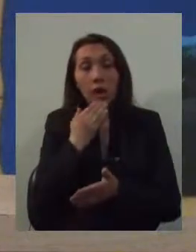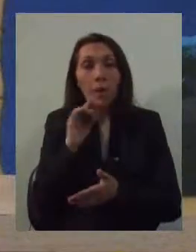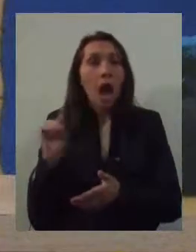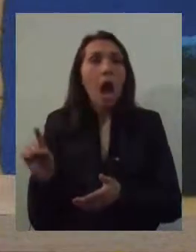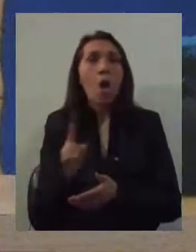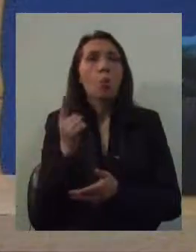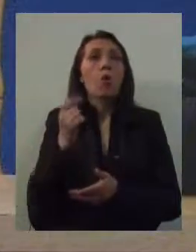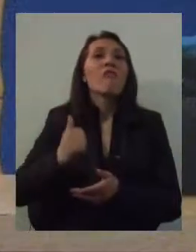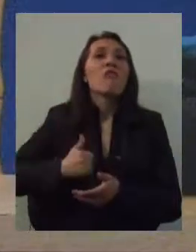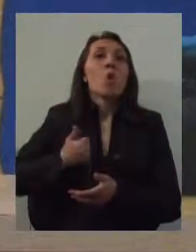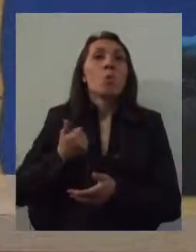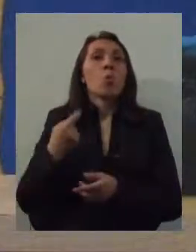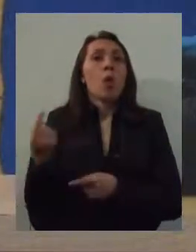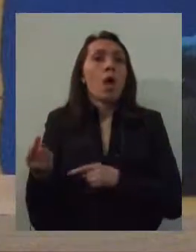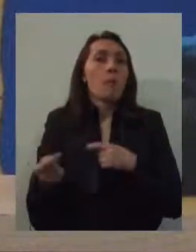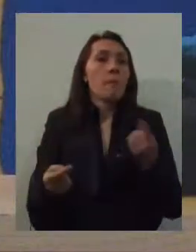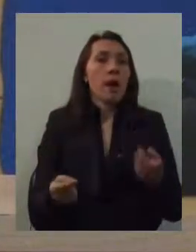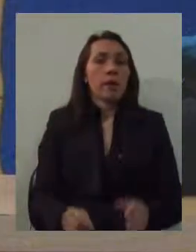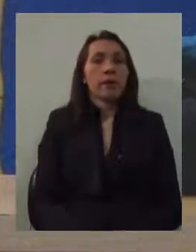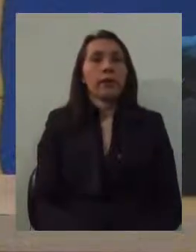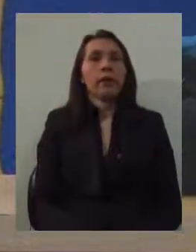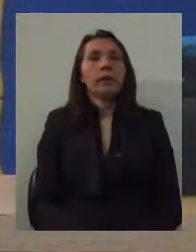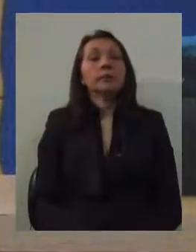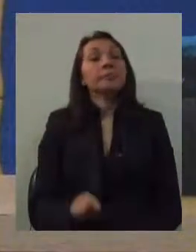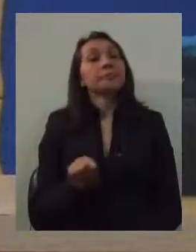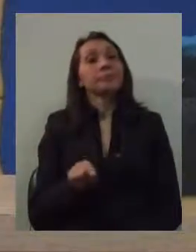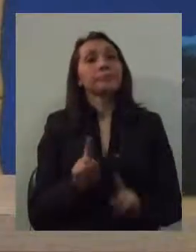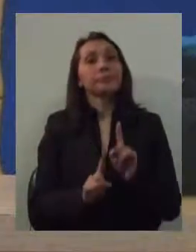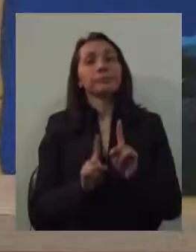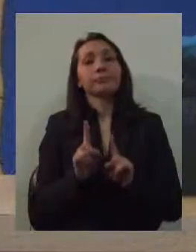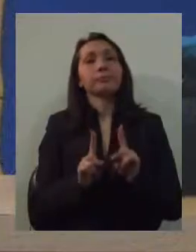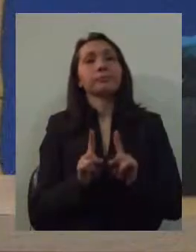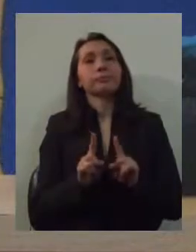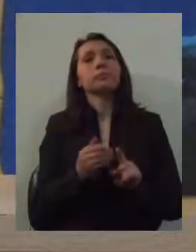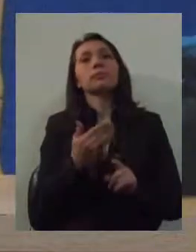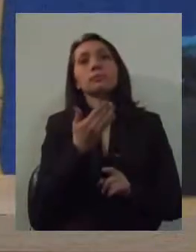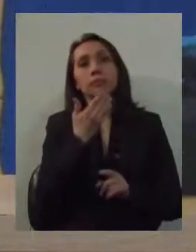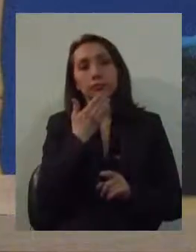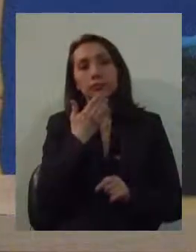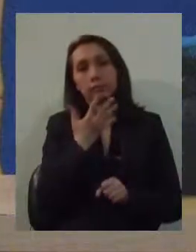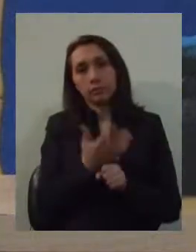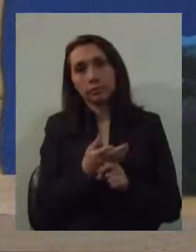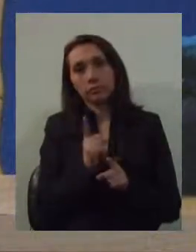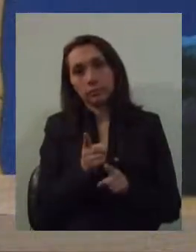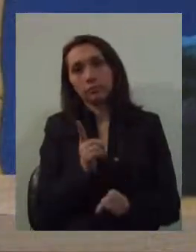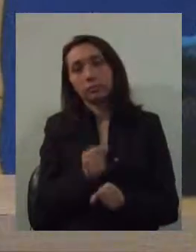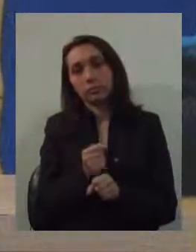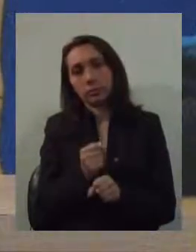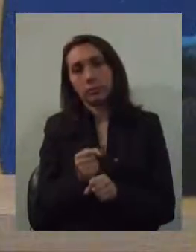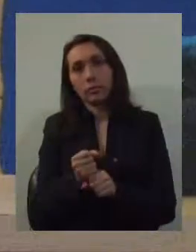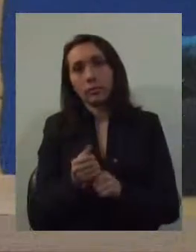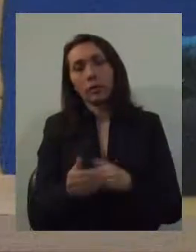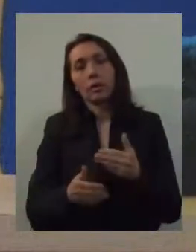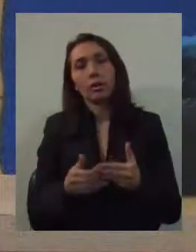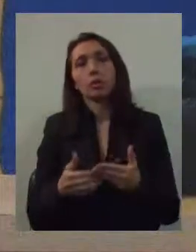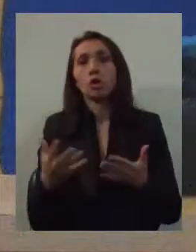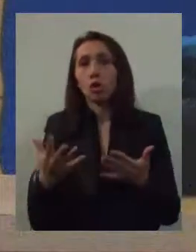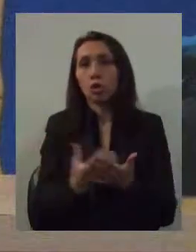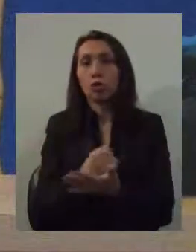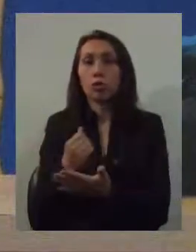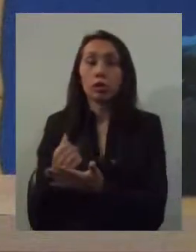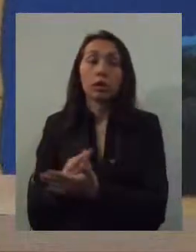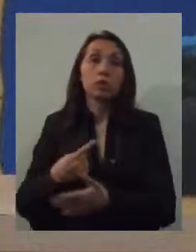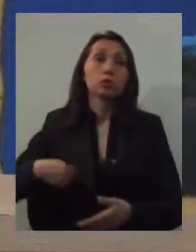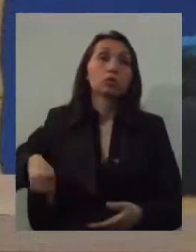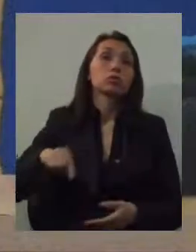autonomía de la voluntad de las partes. Esto es algo en lo que también tenemos que trabajar, en ir logrando entre